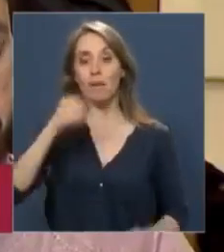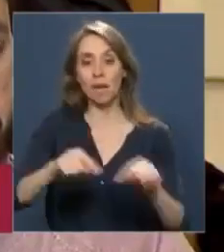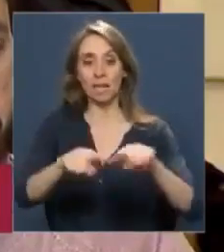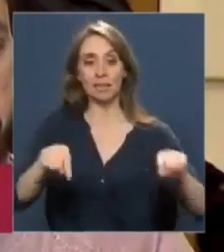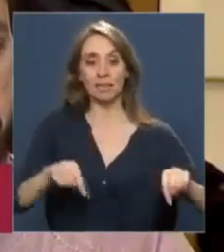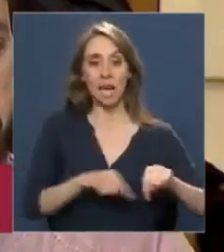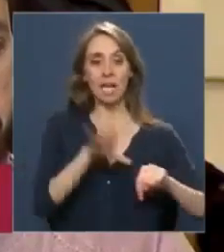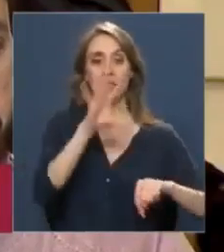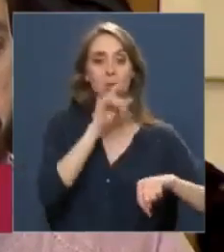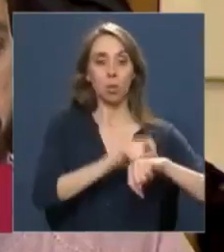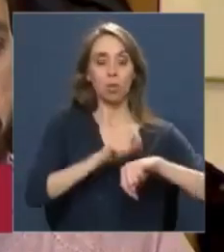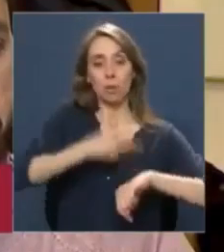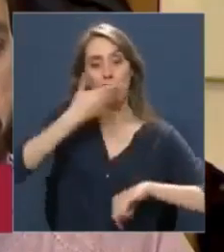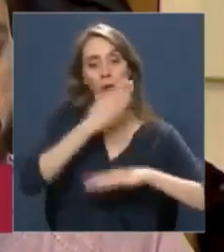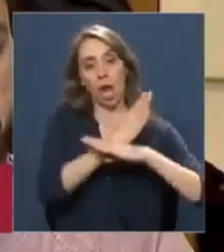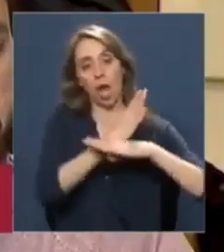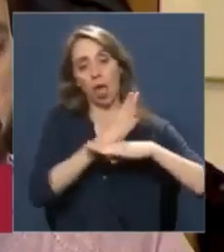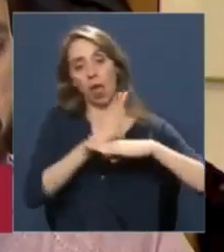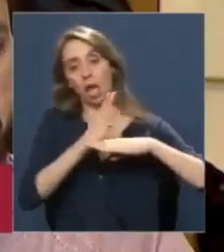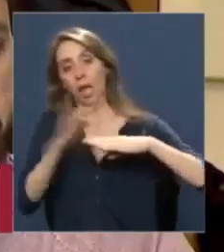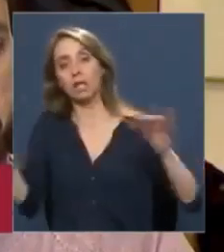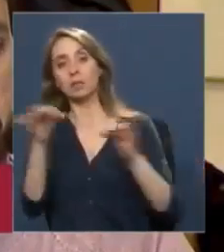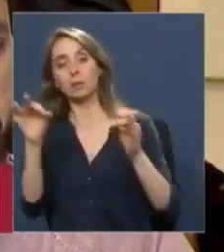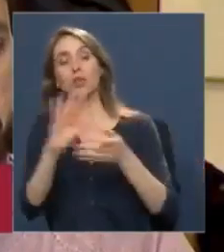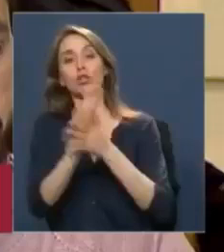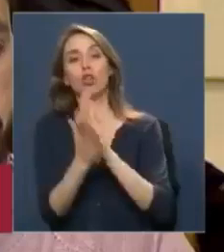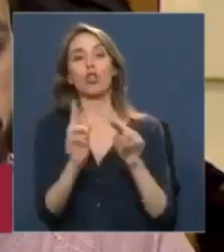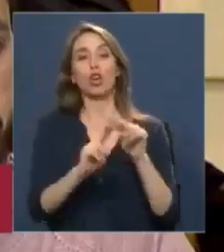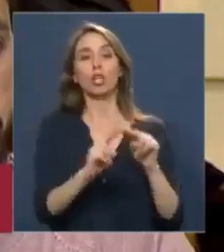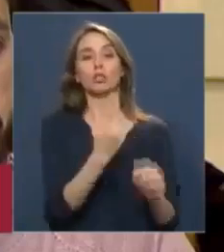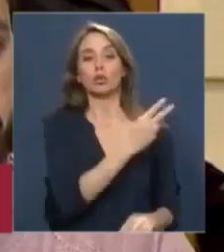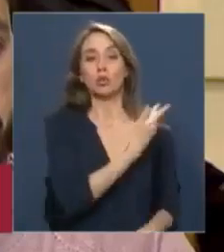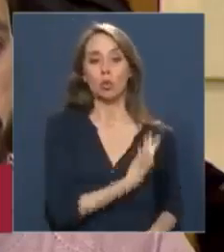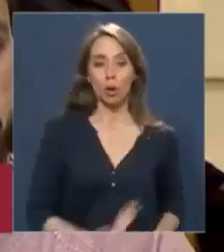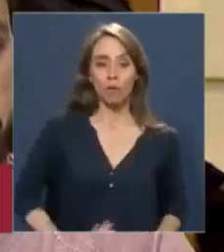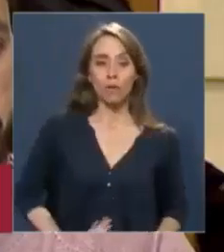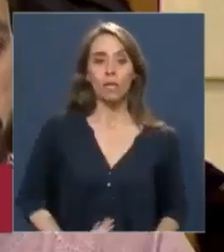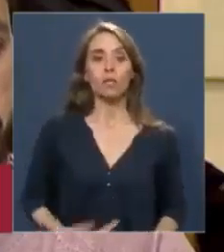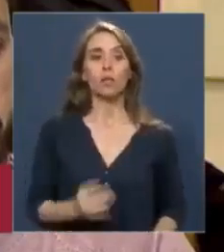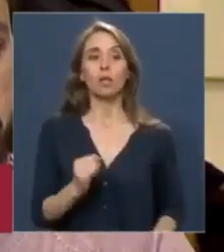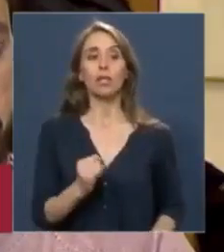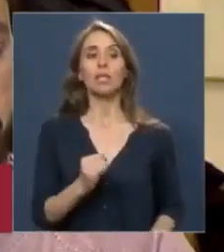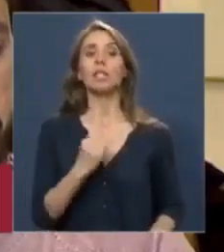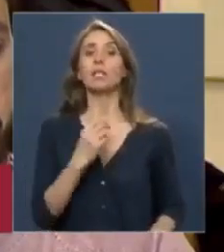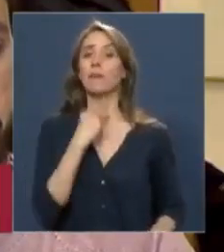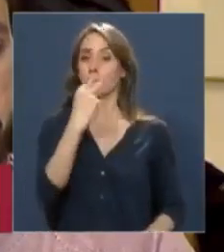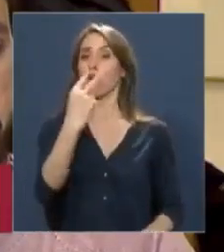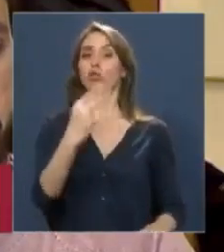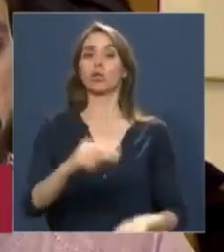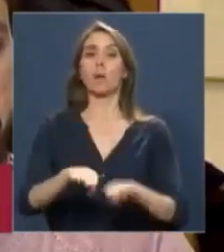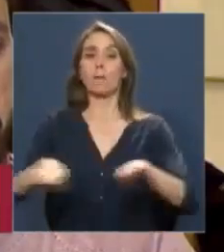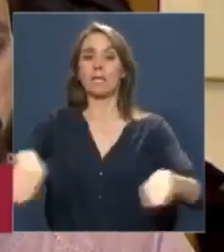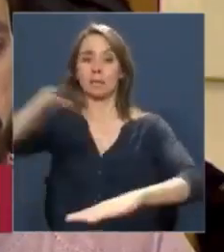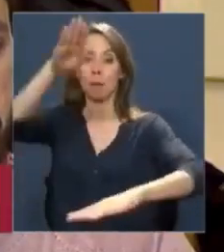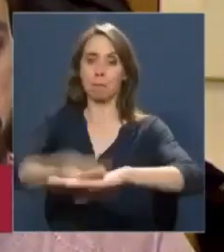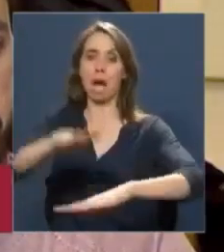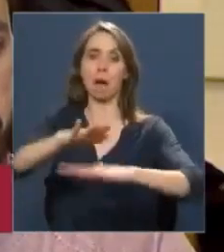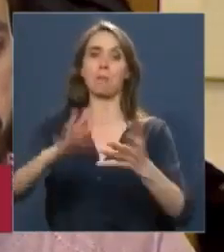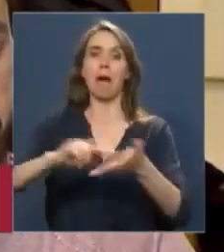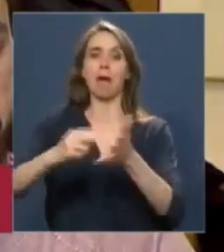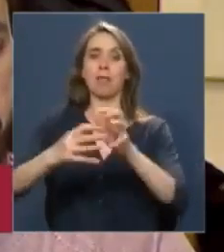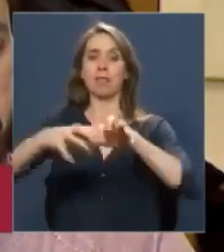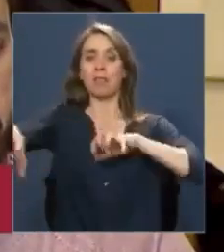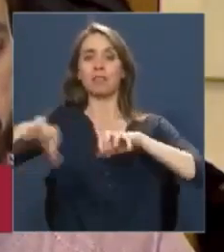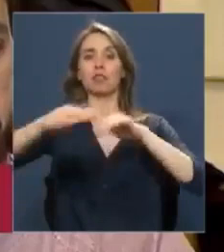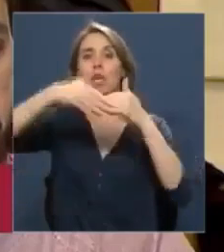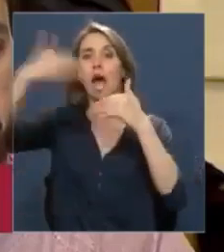sala, 50 minutos en los que justificó todas las acciones de su gobierno y se da el lujo de subir el tono, golpeando la mesa, agravando las polarizaciones que existen